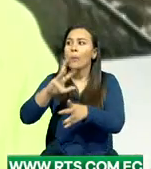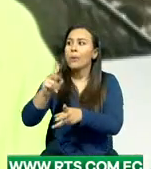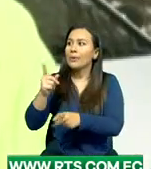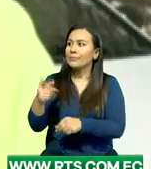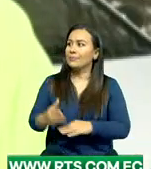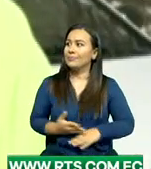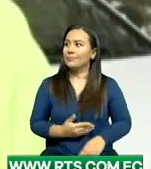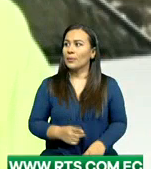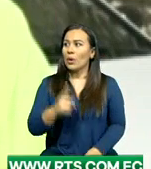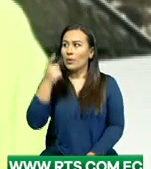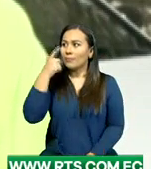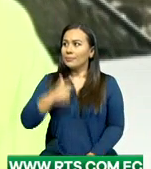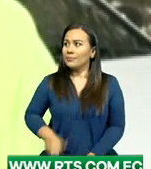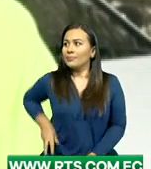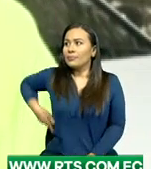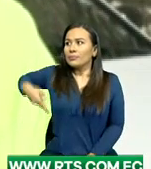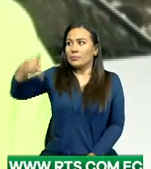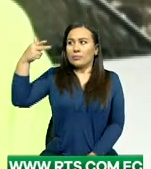arma de fuego